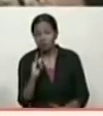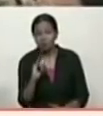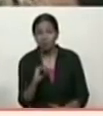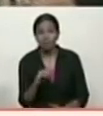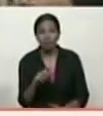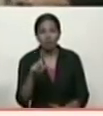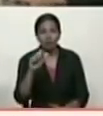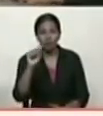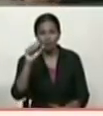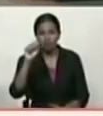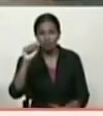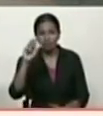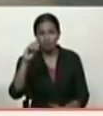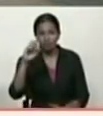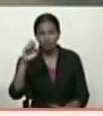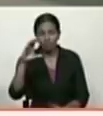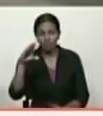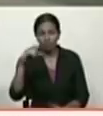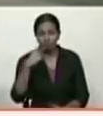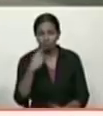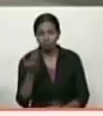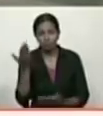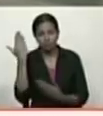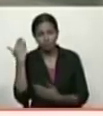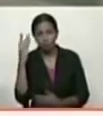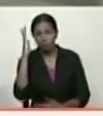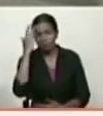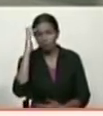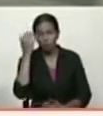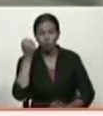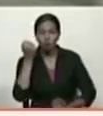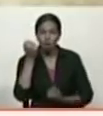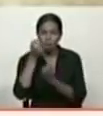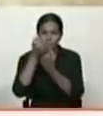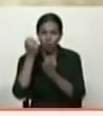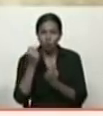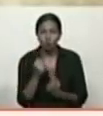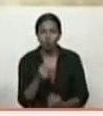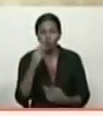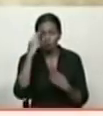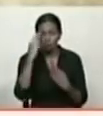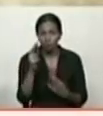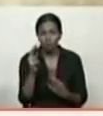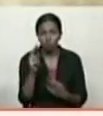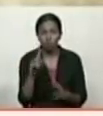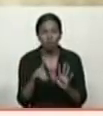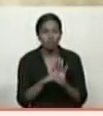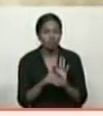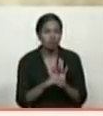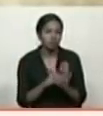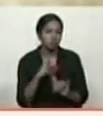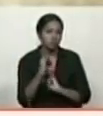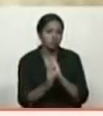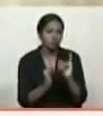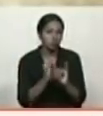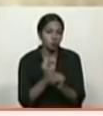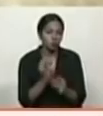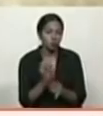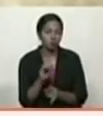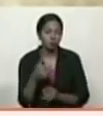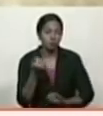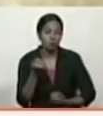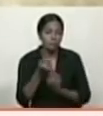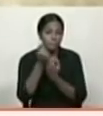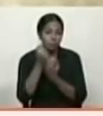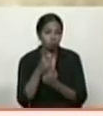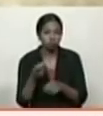equivoco es del pasado mes de febrero, en apoyo, en respeto al derecho internacional y apoyo